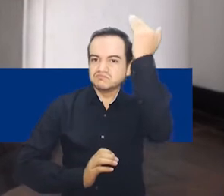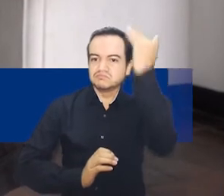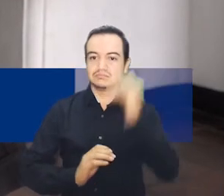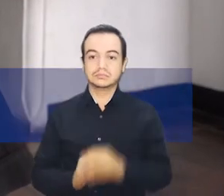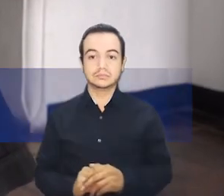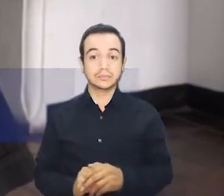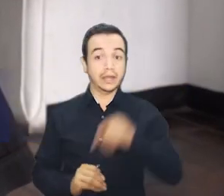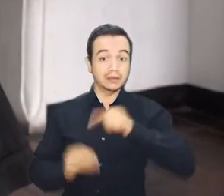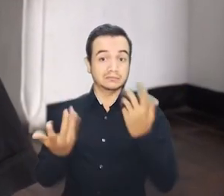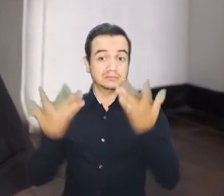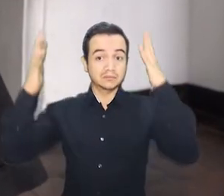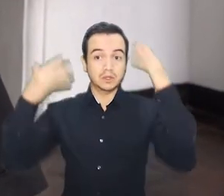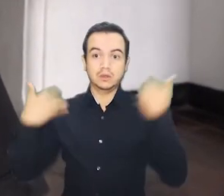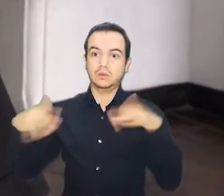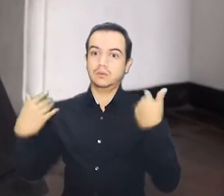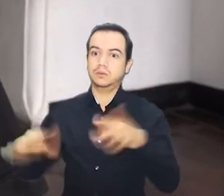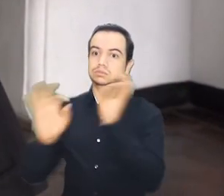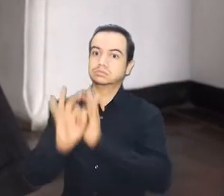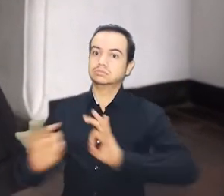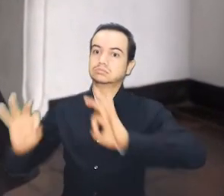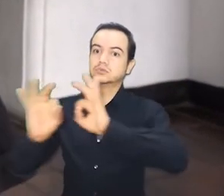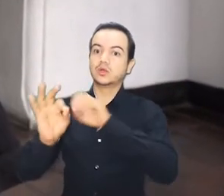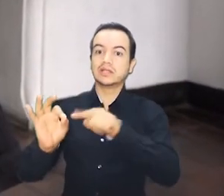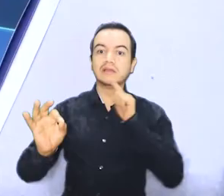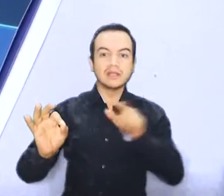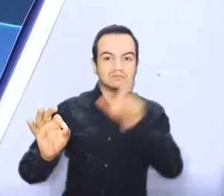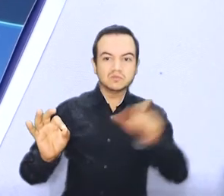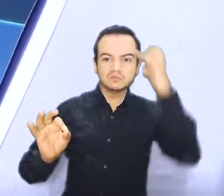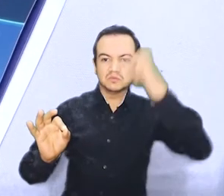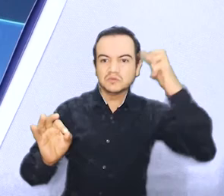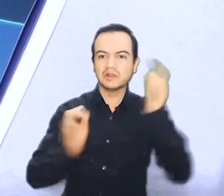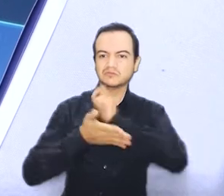feria es el gran soporte que tienen los